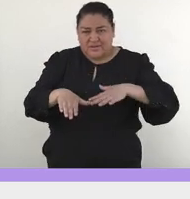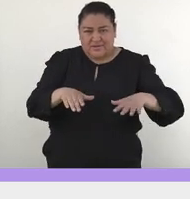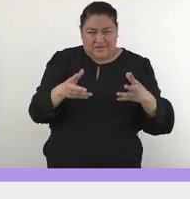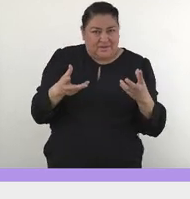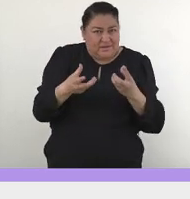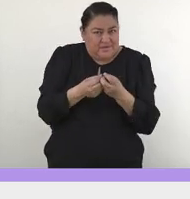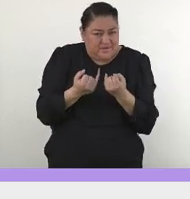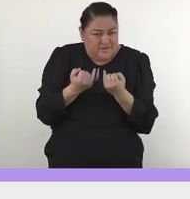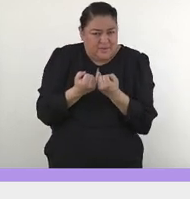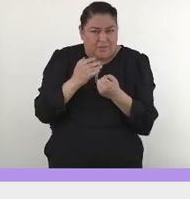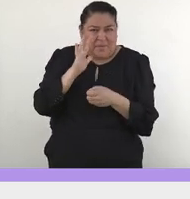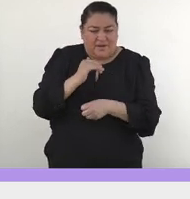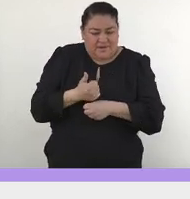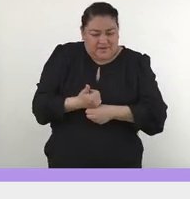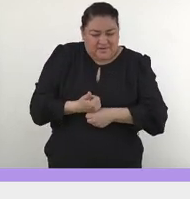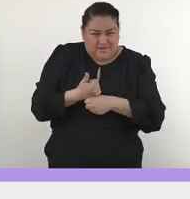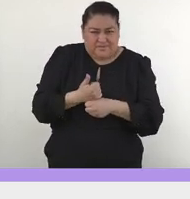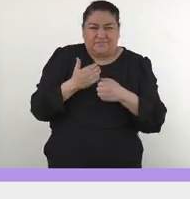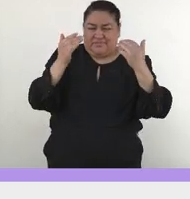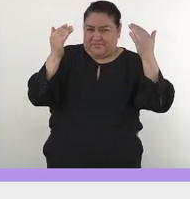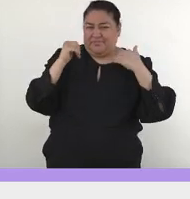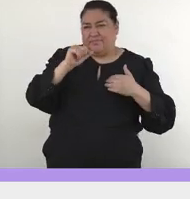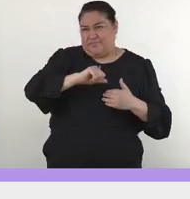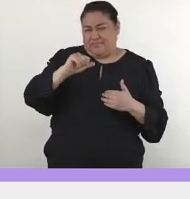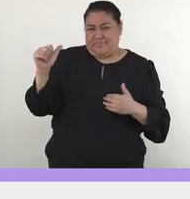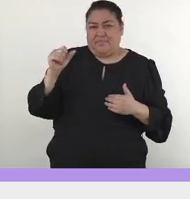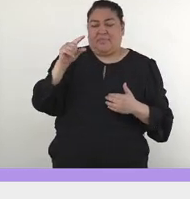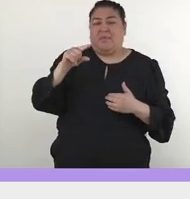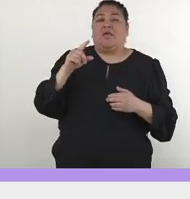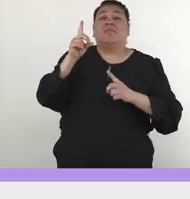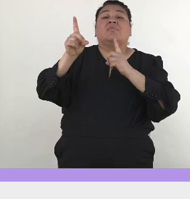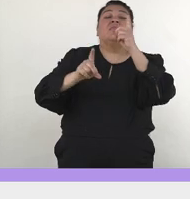dar otra, que también me encanta, que no tiene que ver con fútbol, pero sí con deporte.